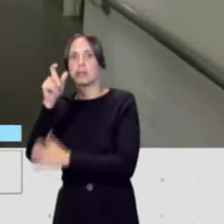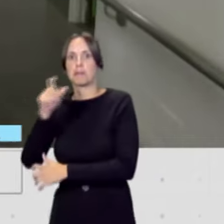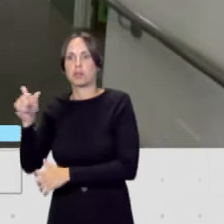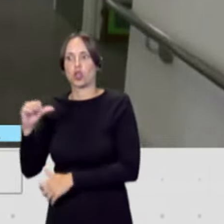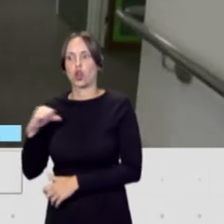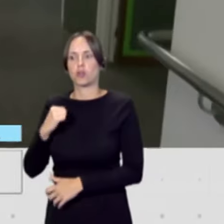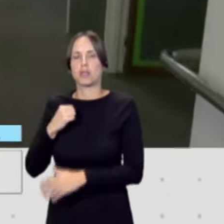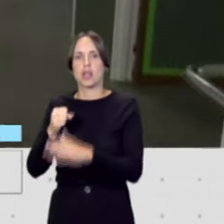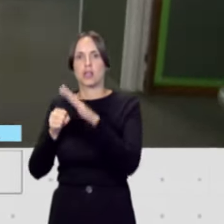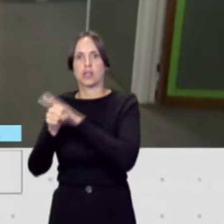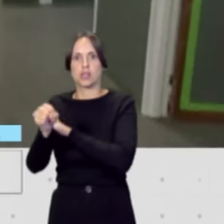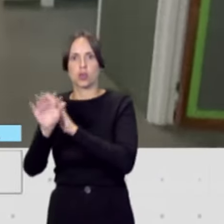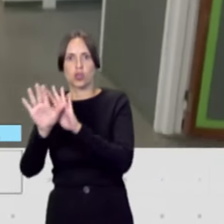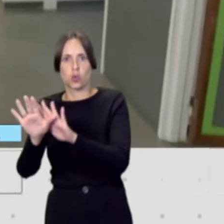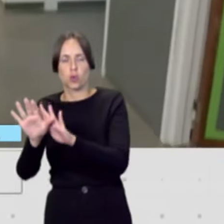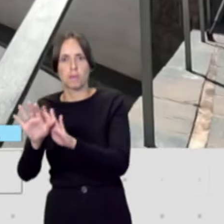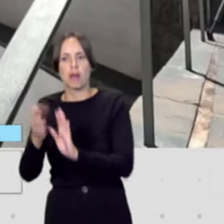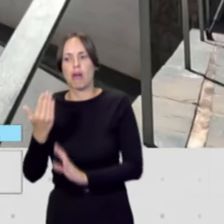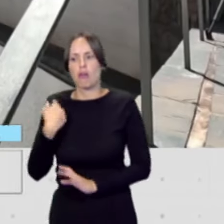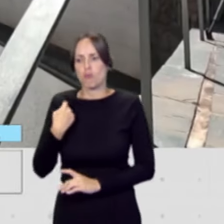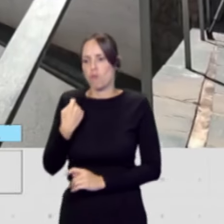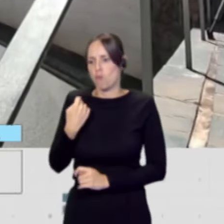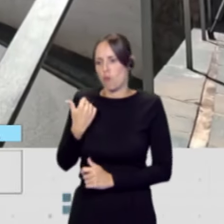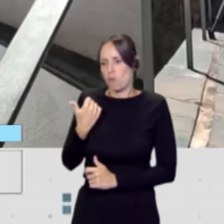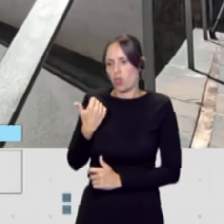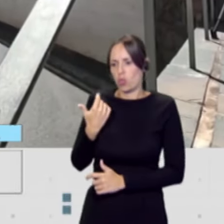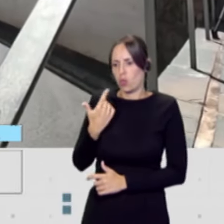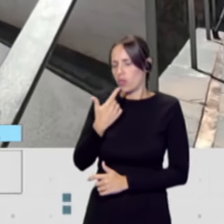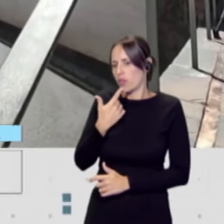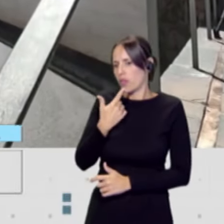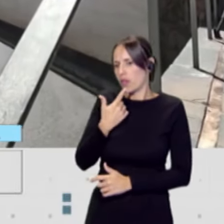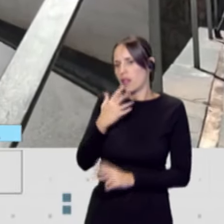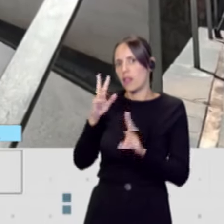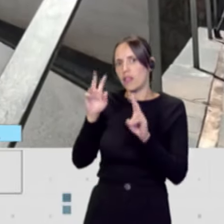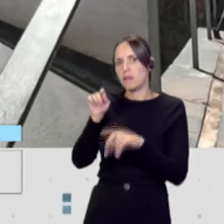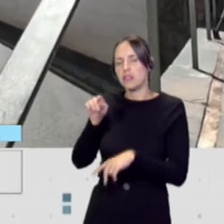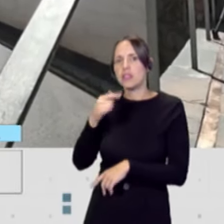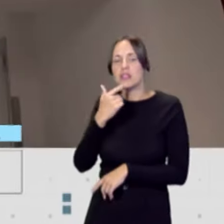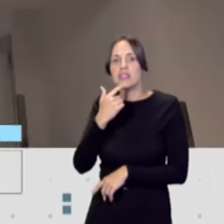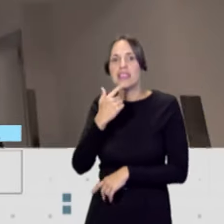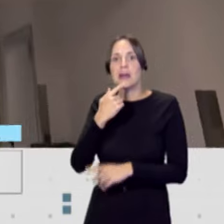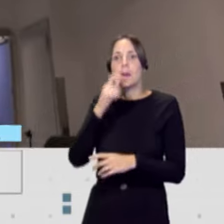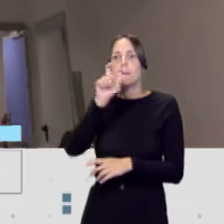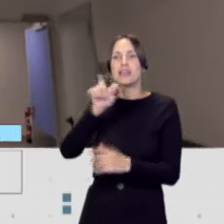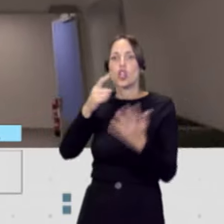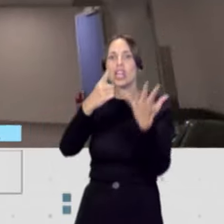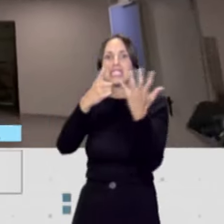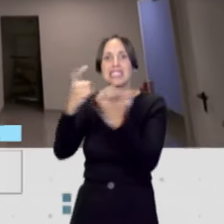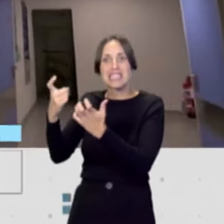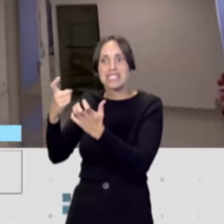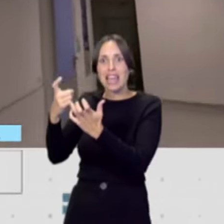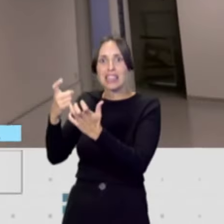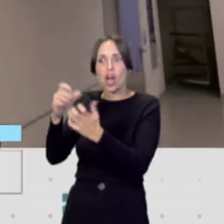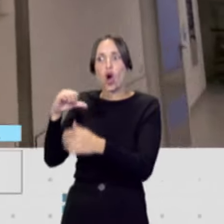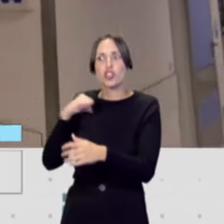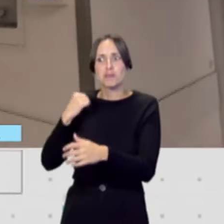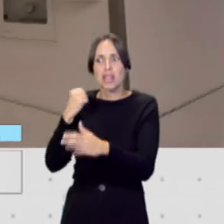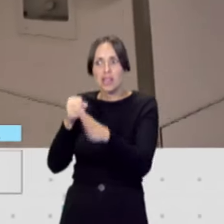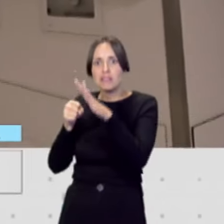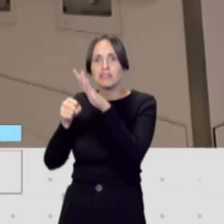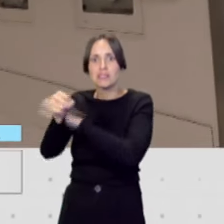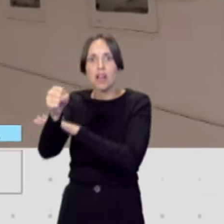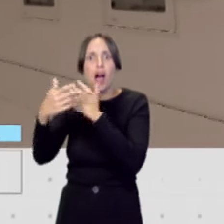Hace un momento presentaban este asunto como que tenemos a 600 personas. ¿Quiere decir ello que no